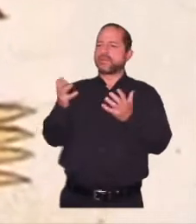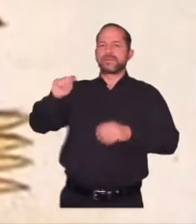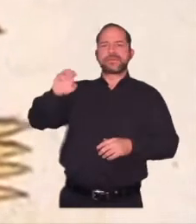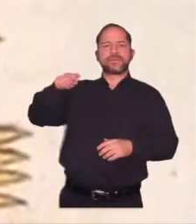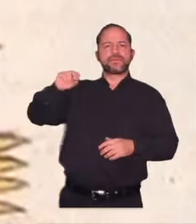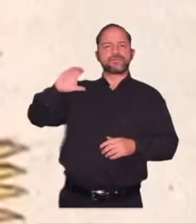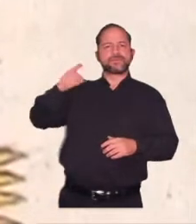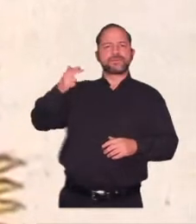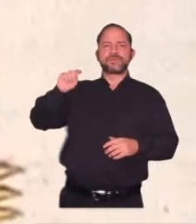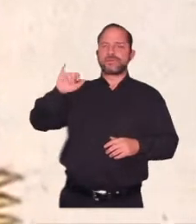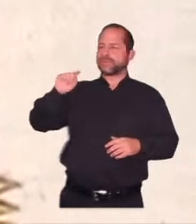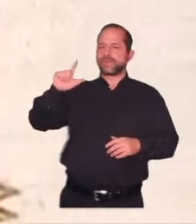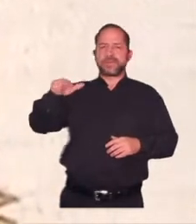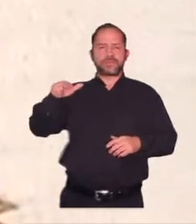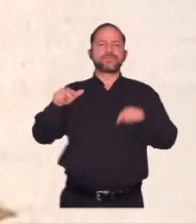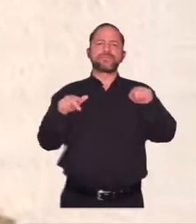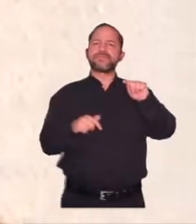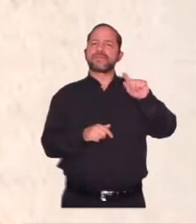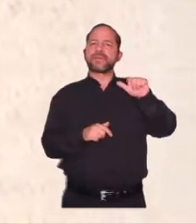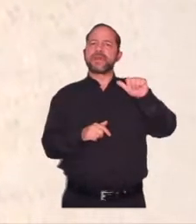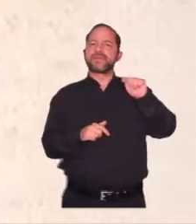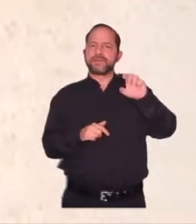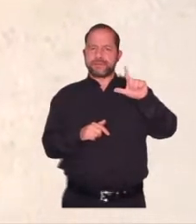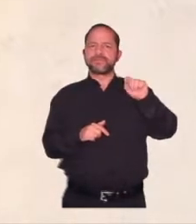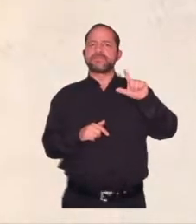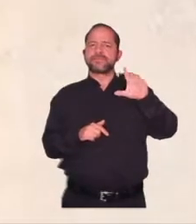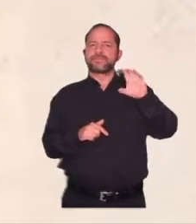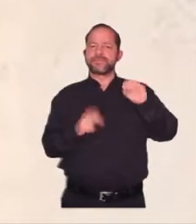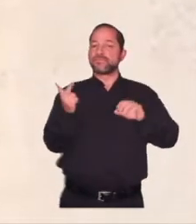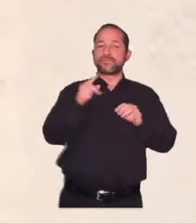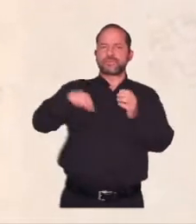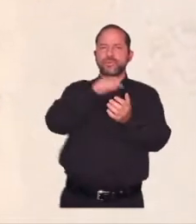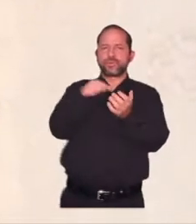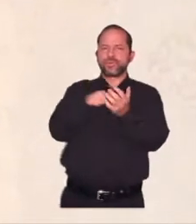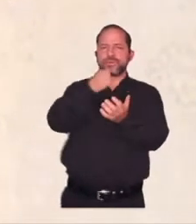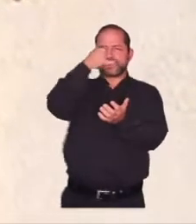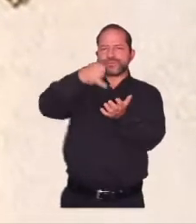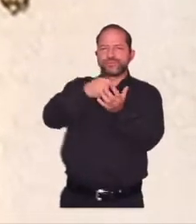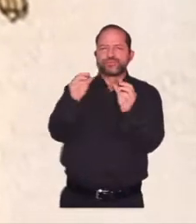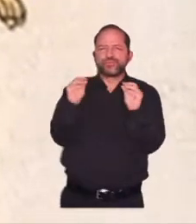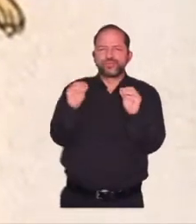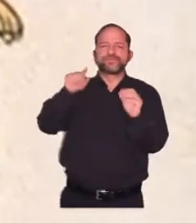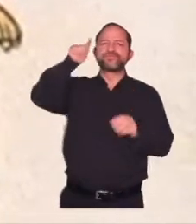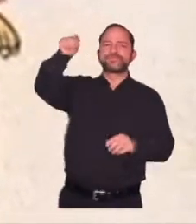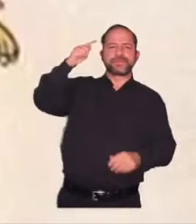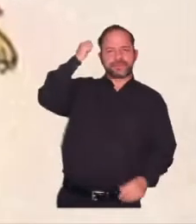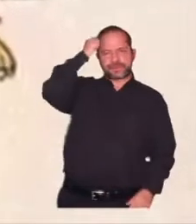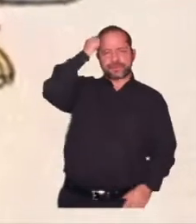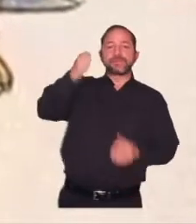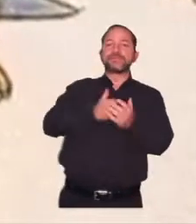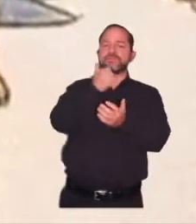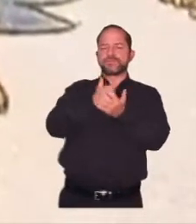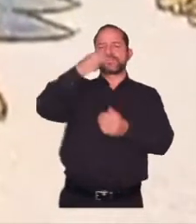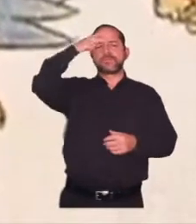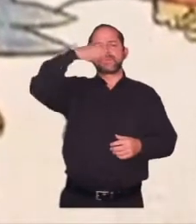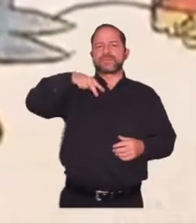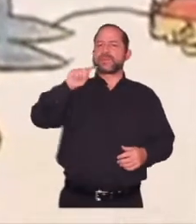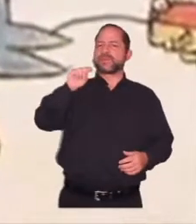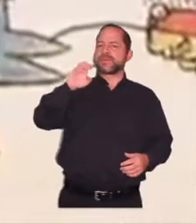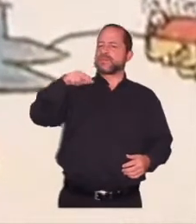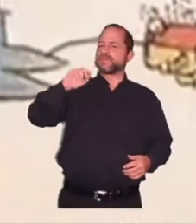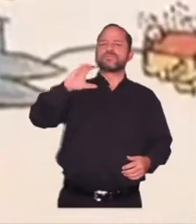construidos templos palacios barrios canales y calzadas y establecida la hegemonía de los señores de tenochtitlan sobre los pueblos